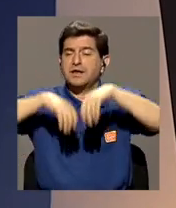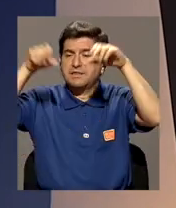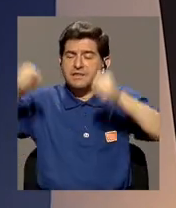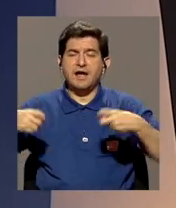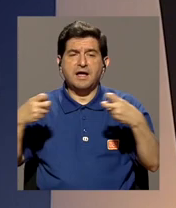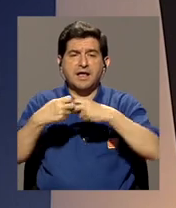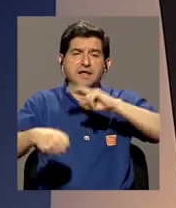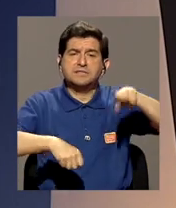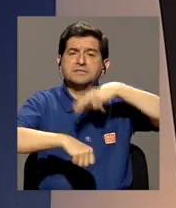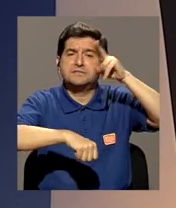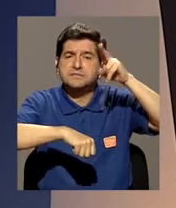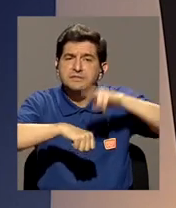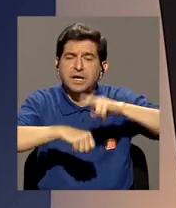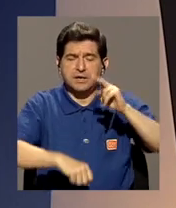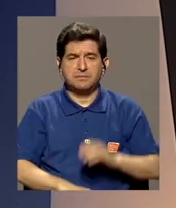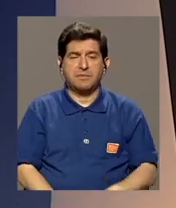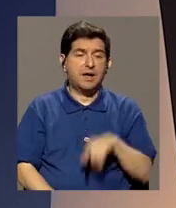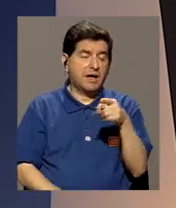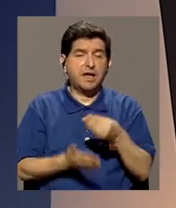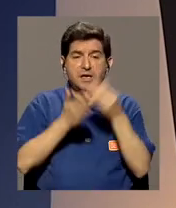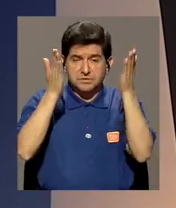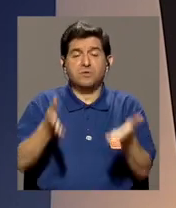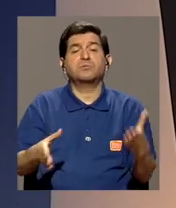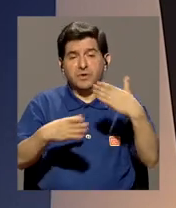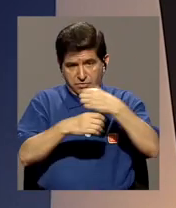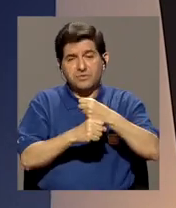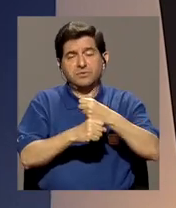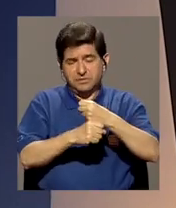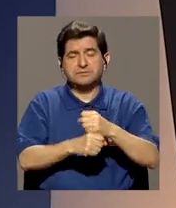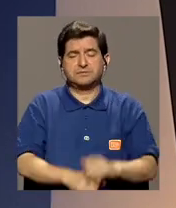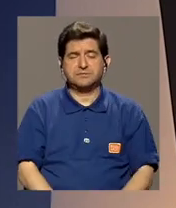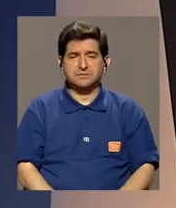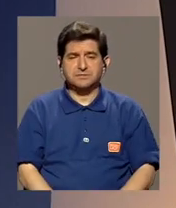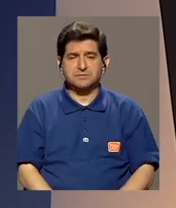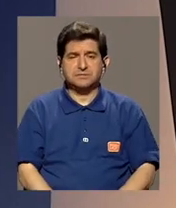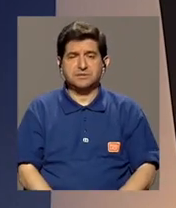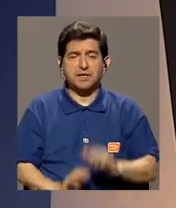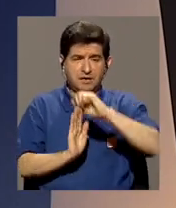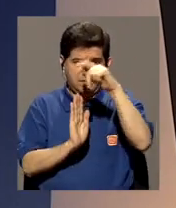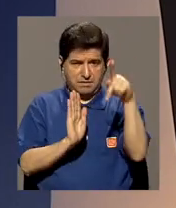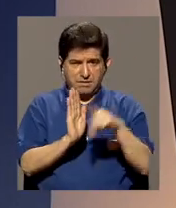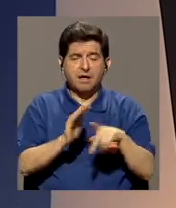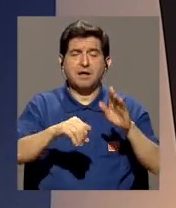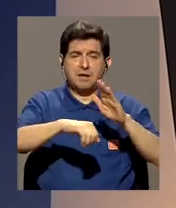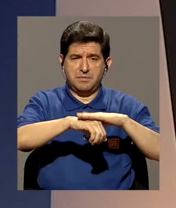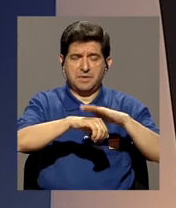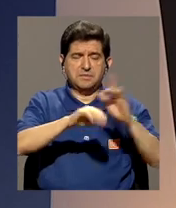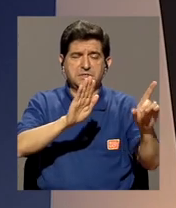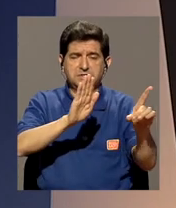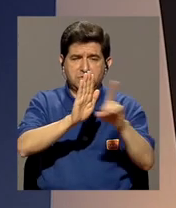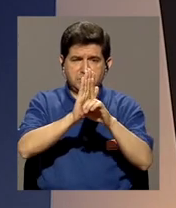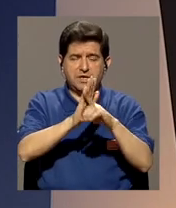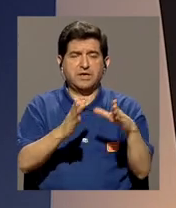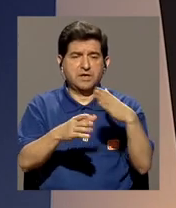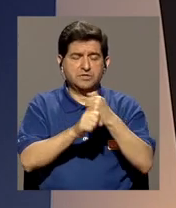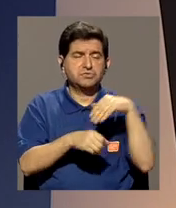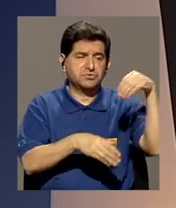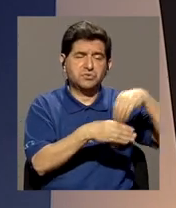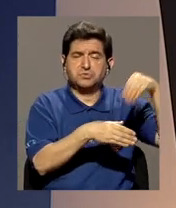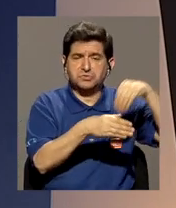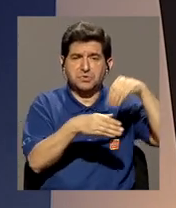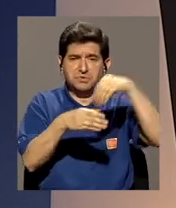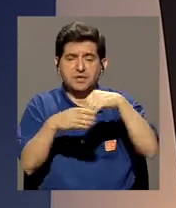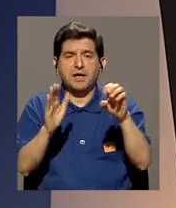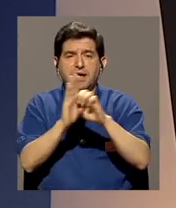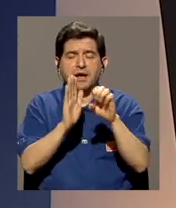el sistema eléctrico nacional ese consumidor lo va a hacer que nuestra constitución le da el derecho de hacer esas